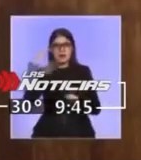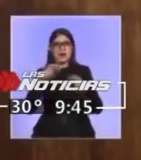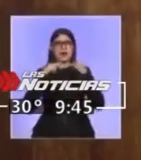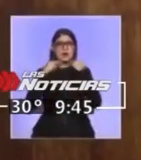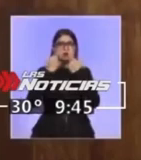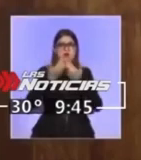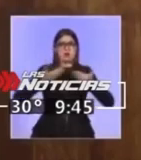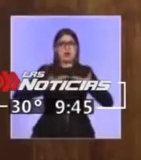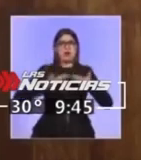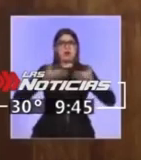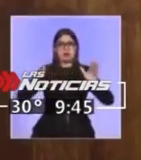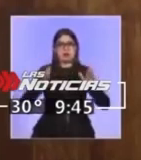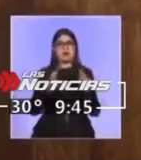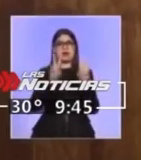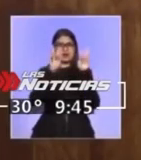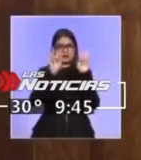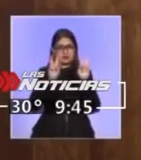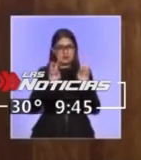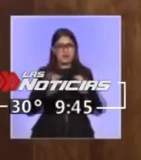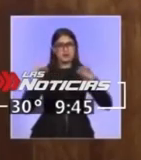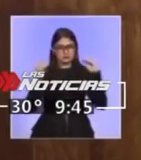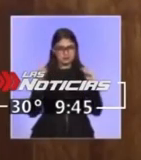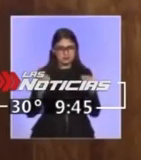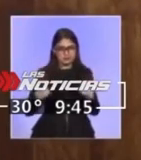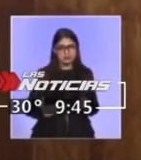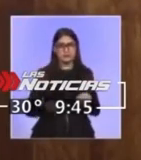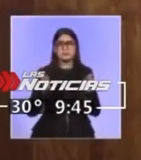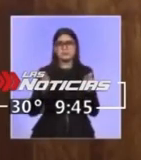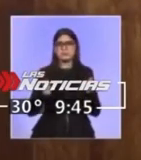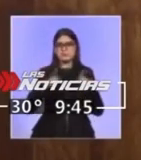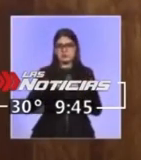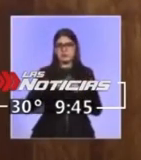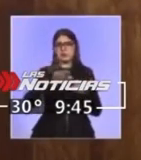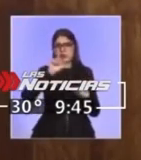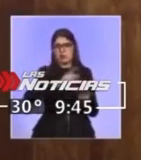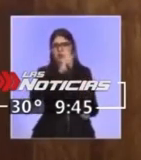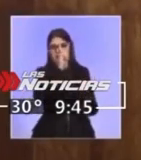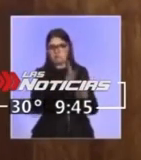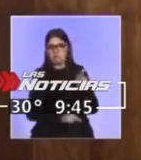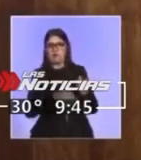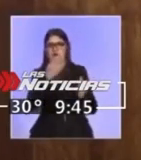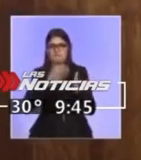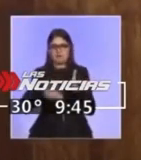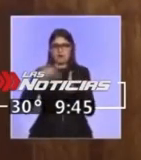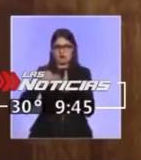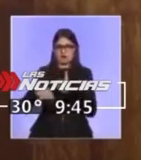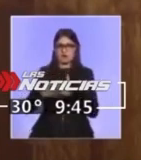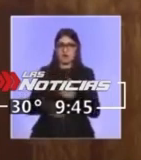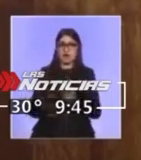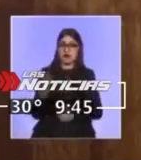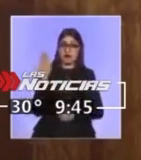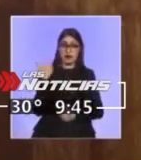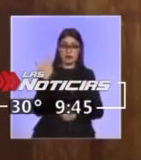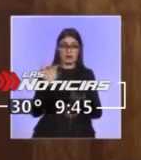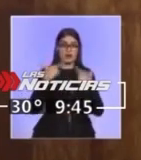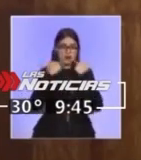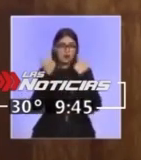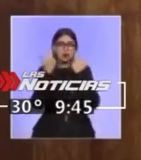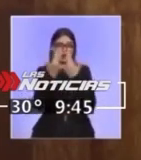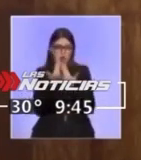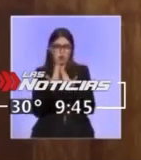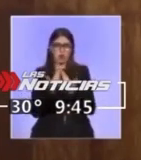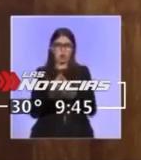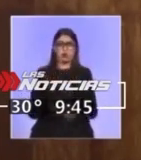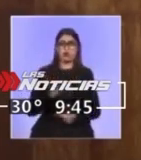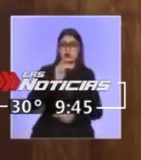jugar un poco más ahí porque la resolución recordemos que la está presentando el ministro ponente es el famoso ministro